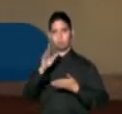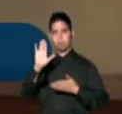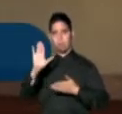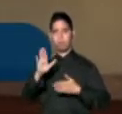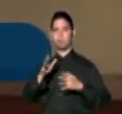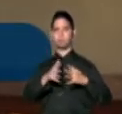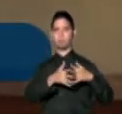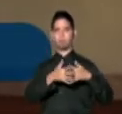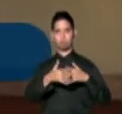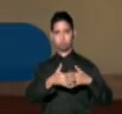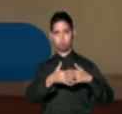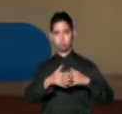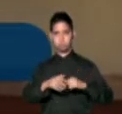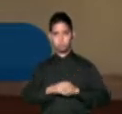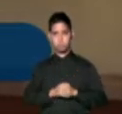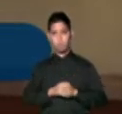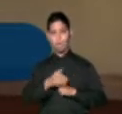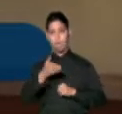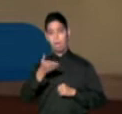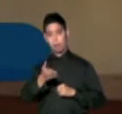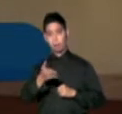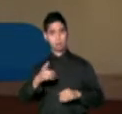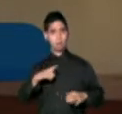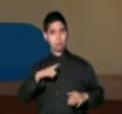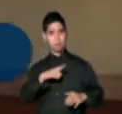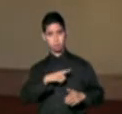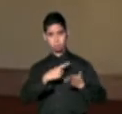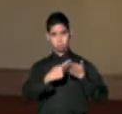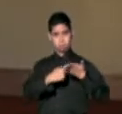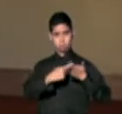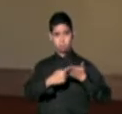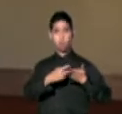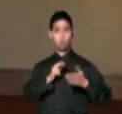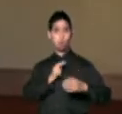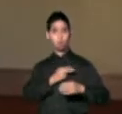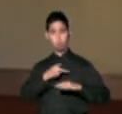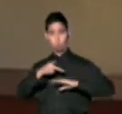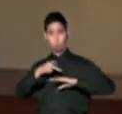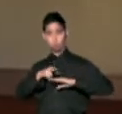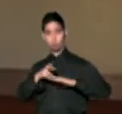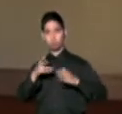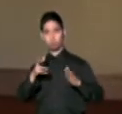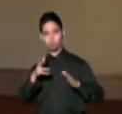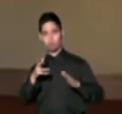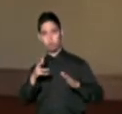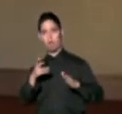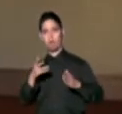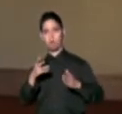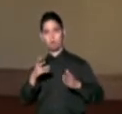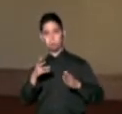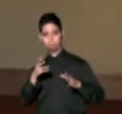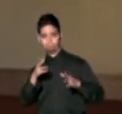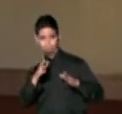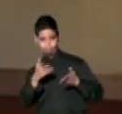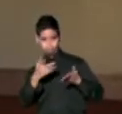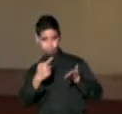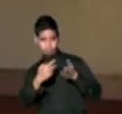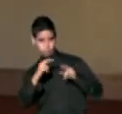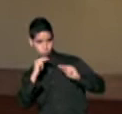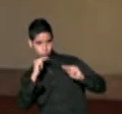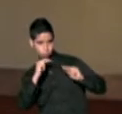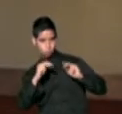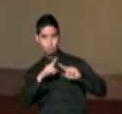Unidos, en esa legislación que se va a proveer, ahí nosotros tengamos ya algunos dineros asignados, por lo menos para